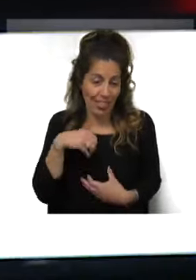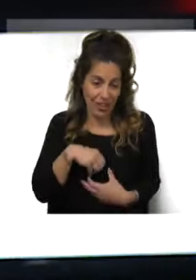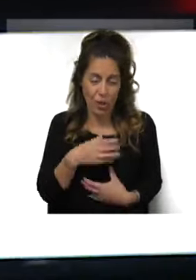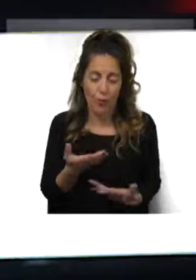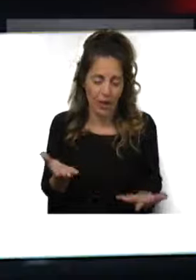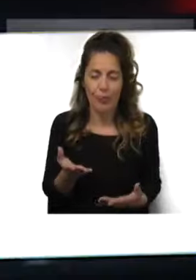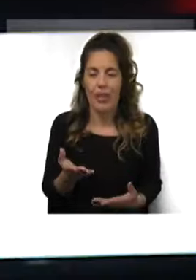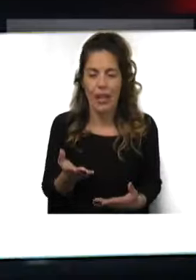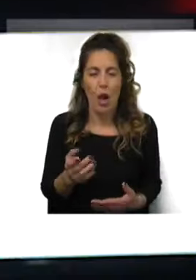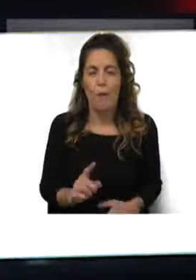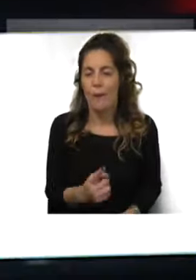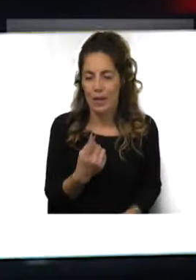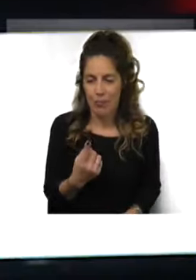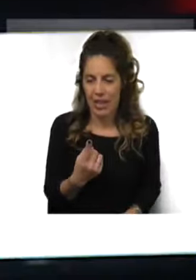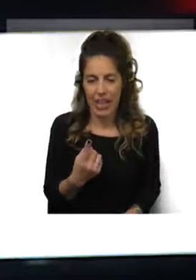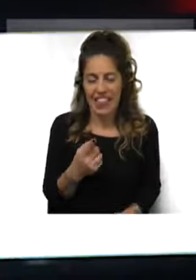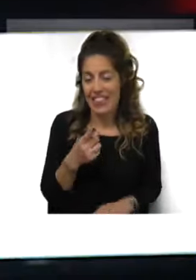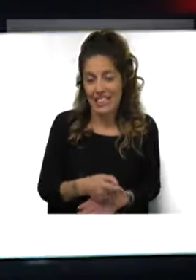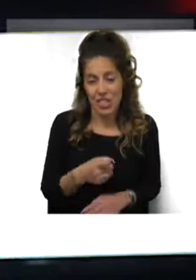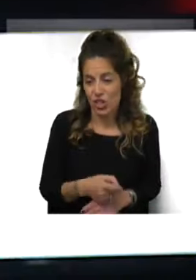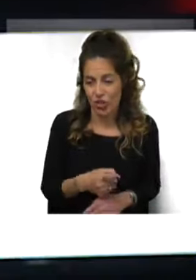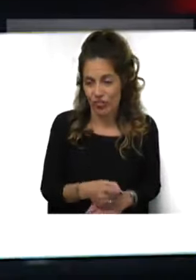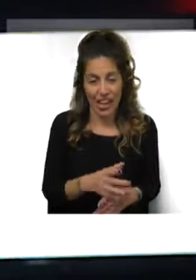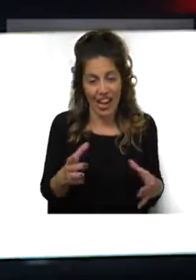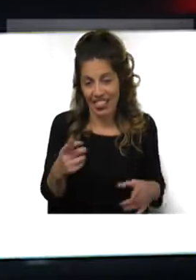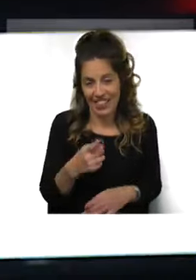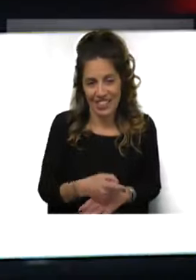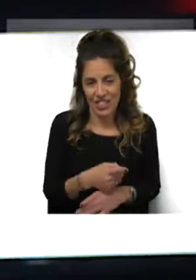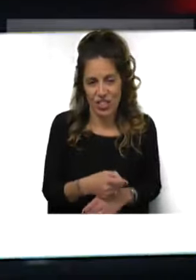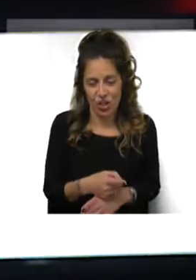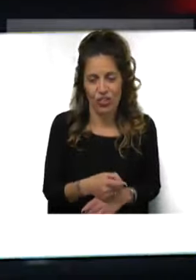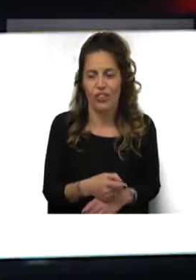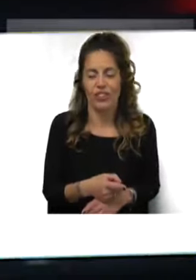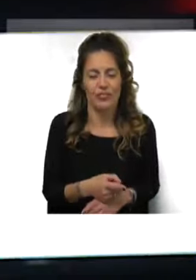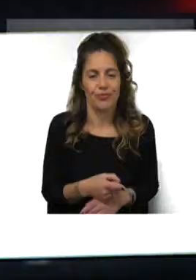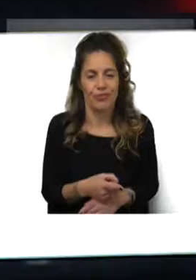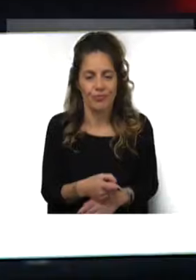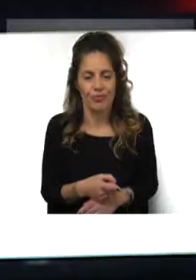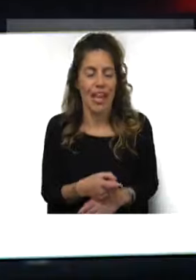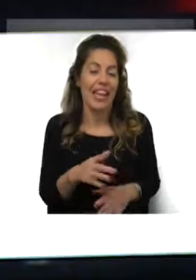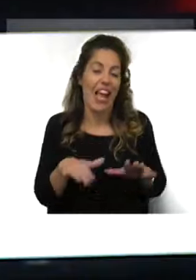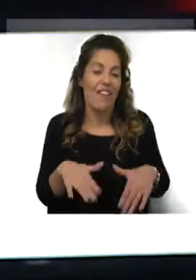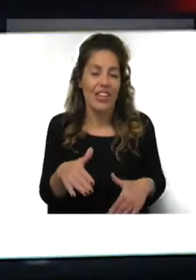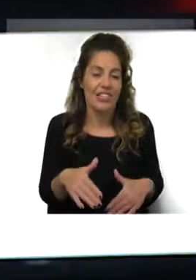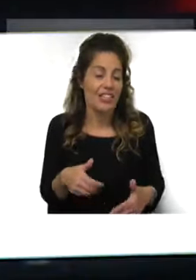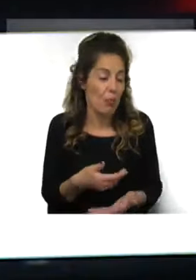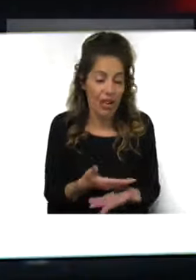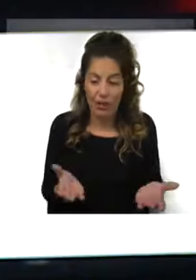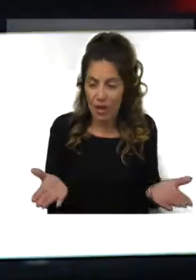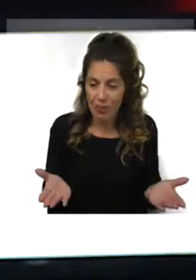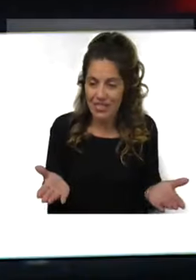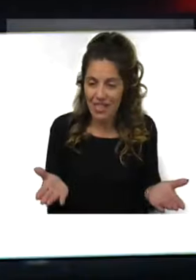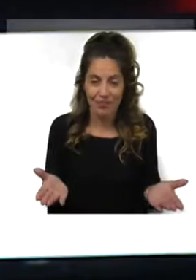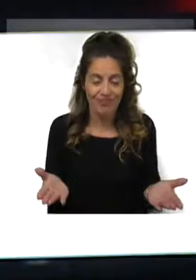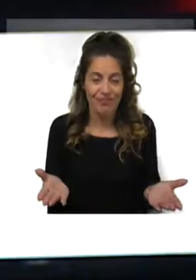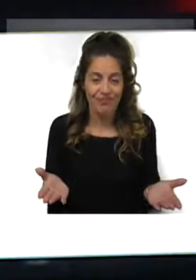e primera gran decisión no este algo que que que muchas veces se pone reg la mesa bueno